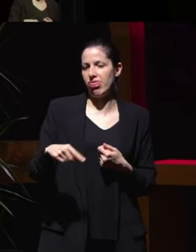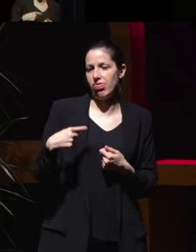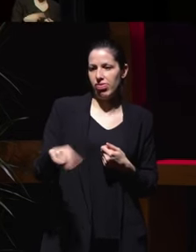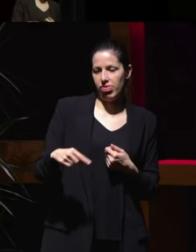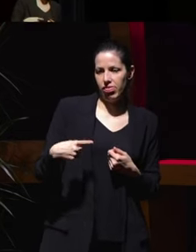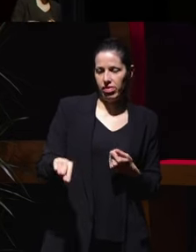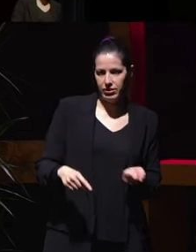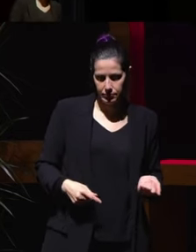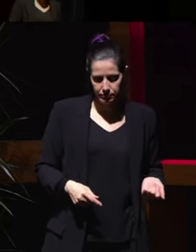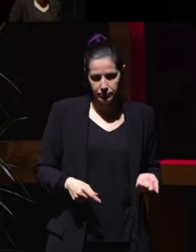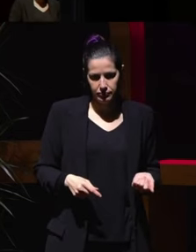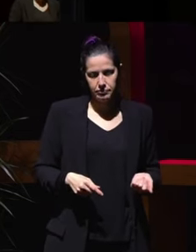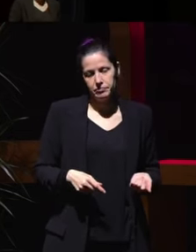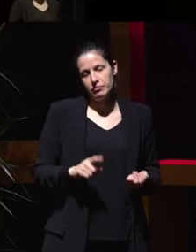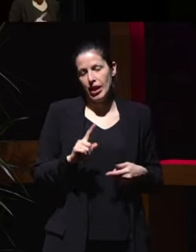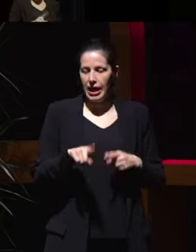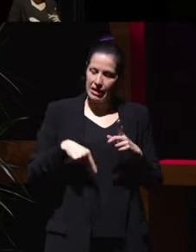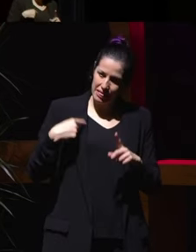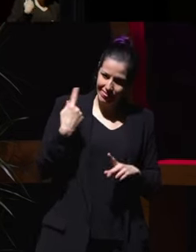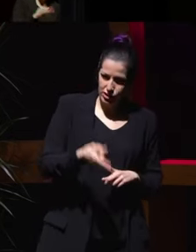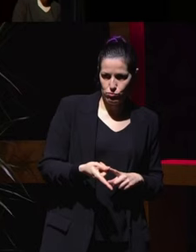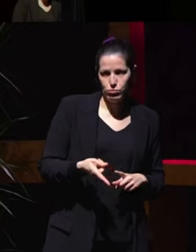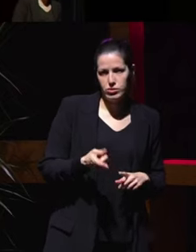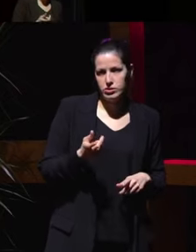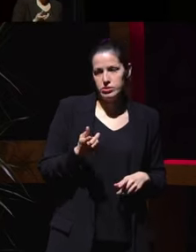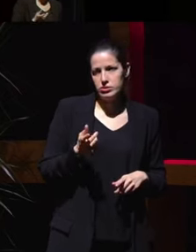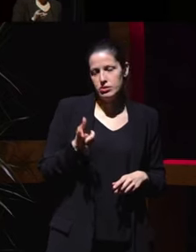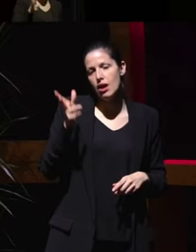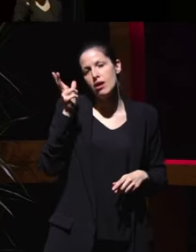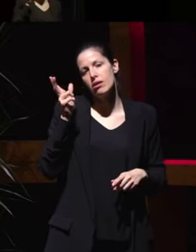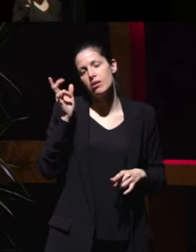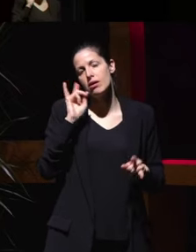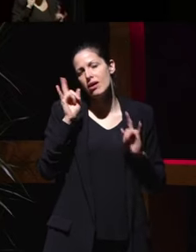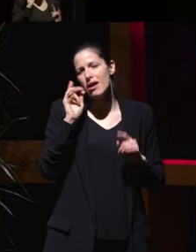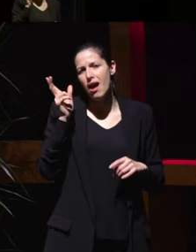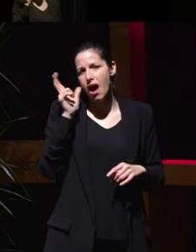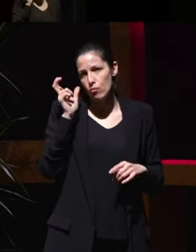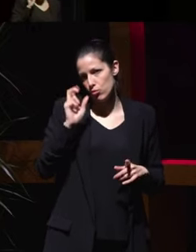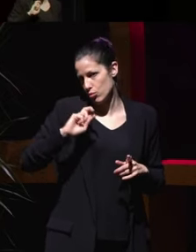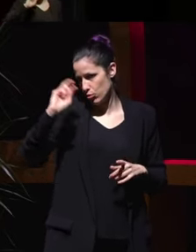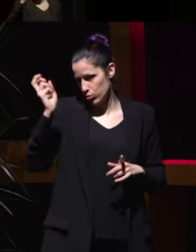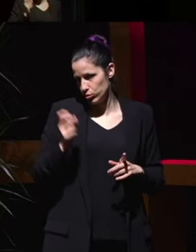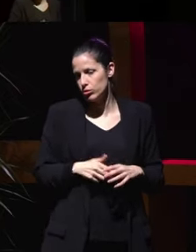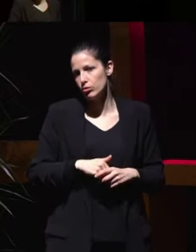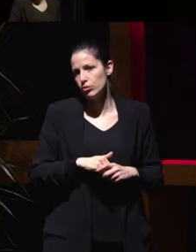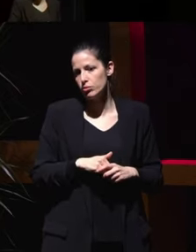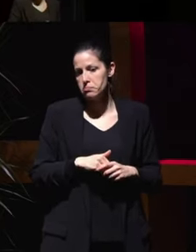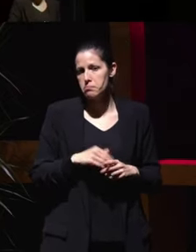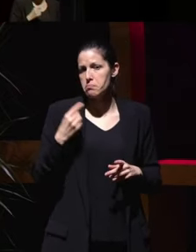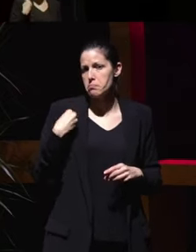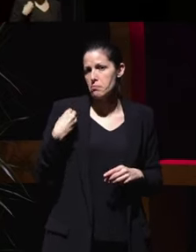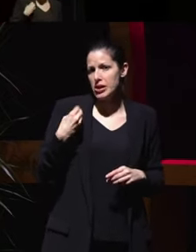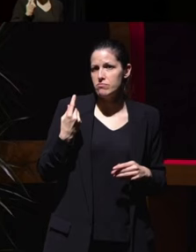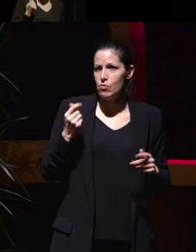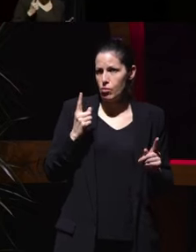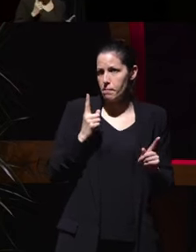Pero de aí non só pasou a iso, sino que este audio e outro que facía nese partido acabou un outro